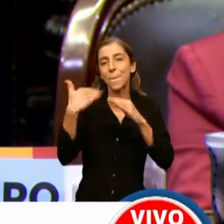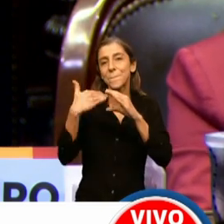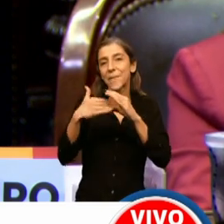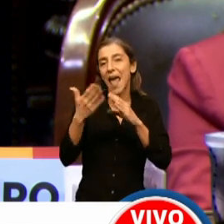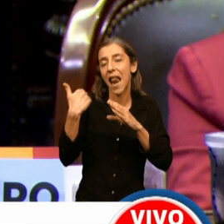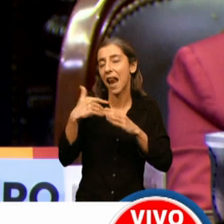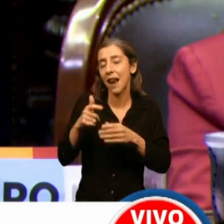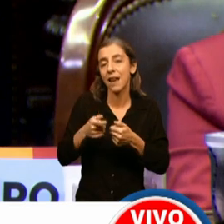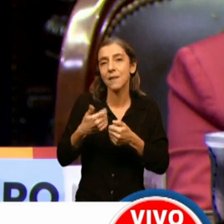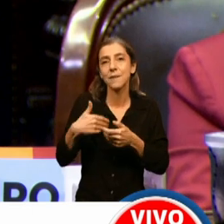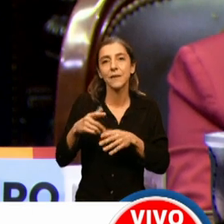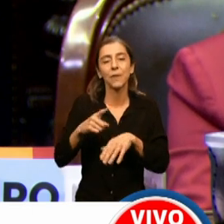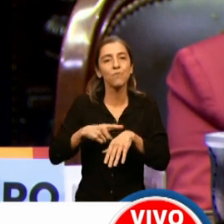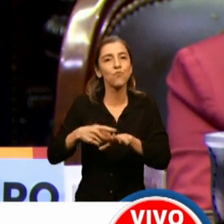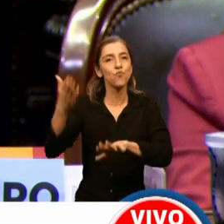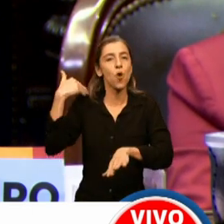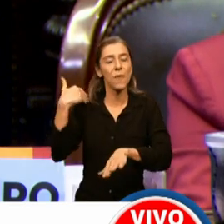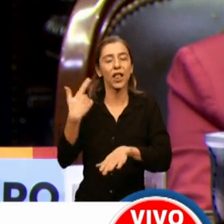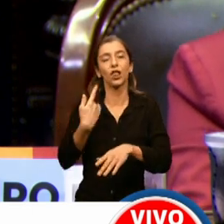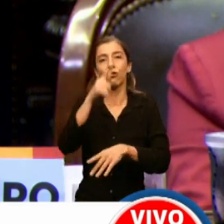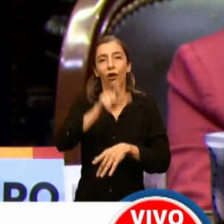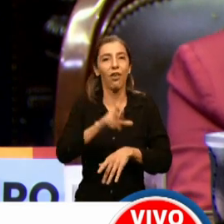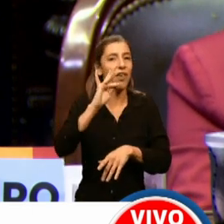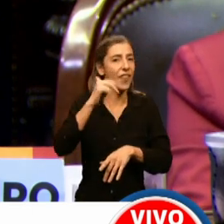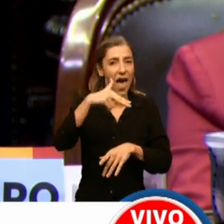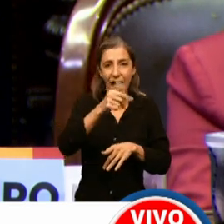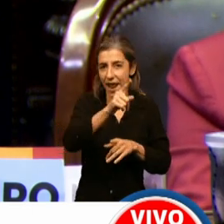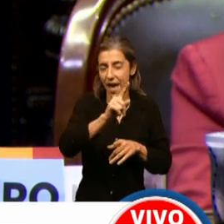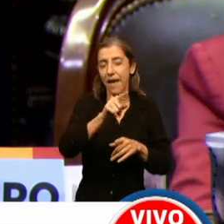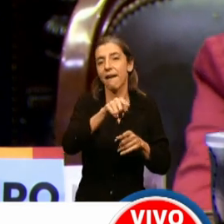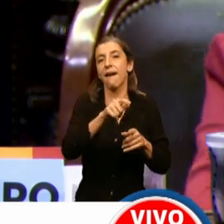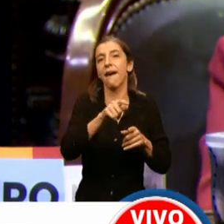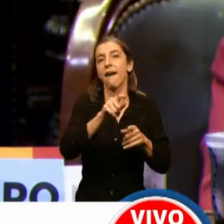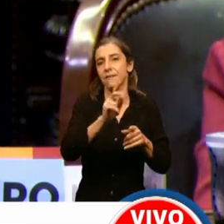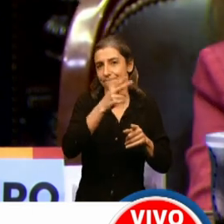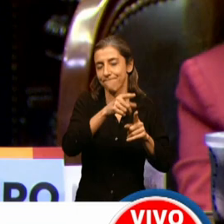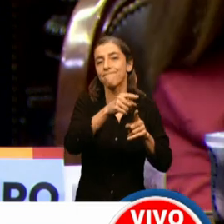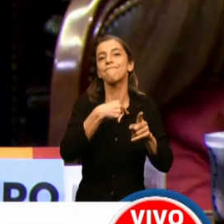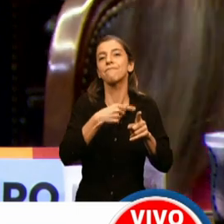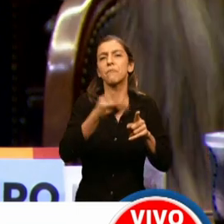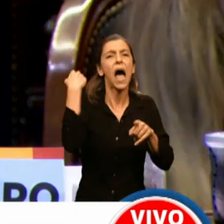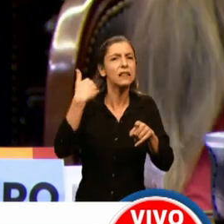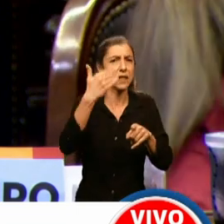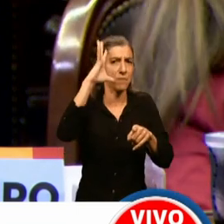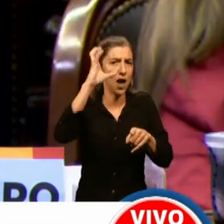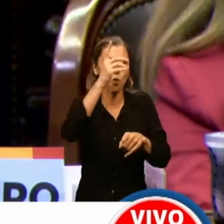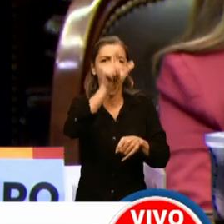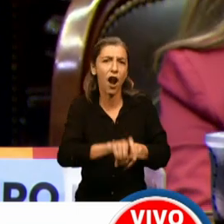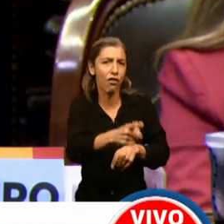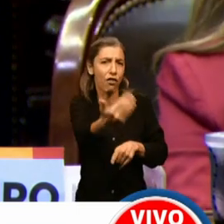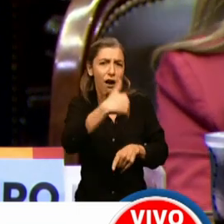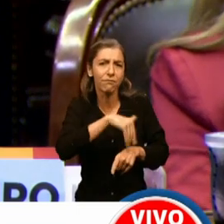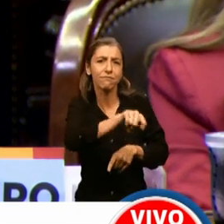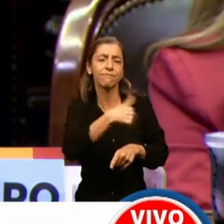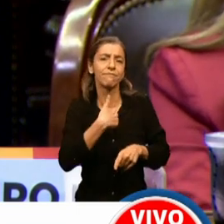antes del travesti cide diana diana venía siempre para acá por este congreso paseaba por los pasillos